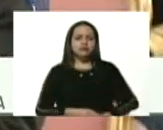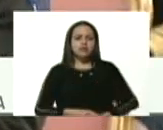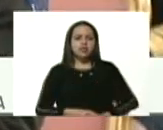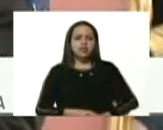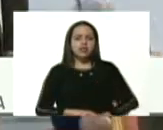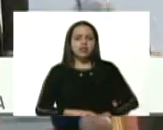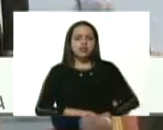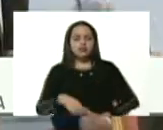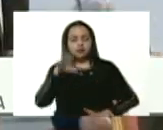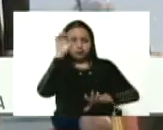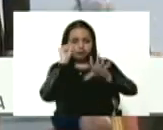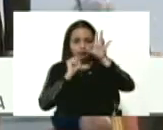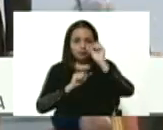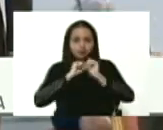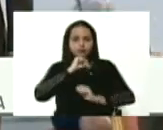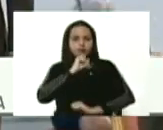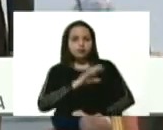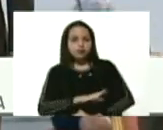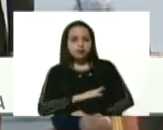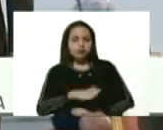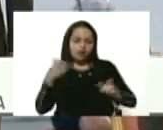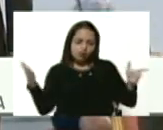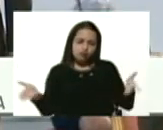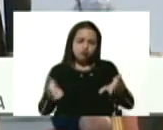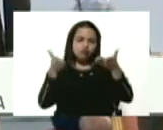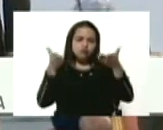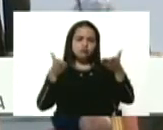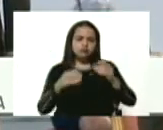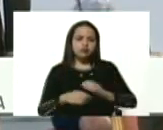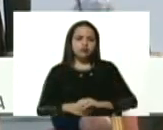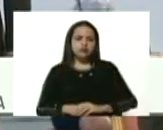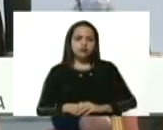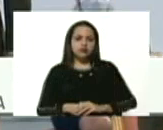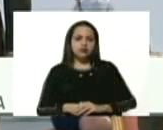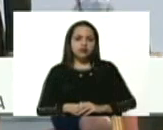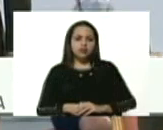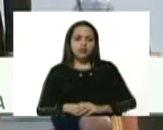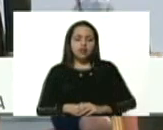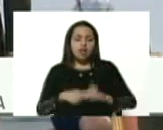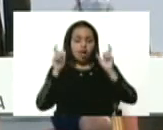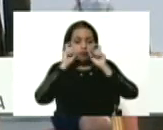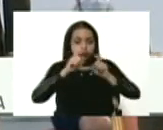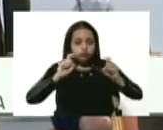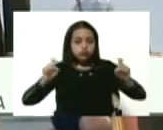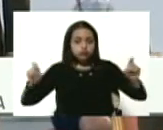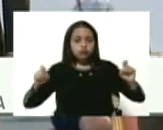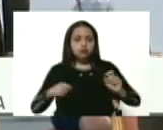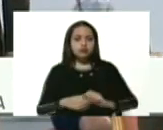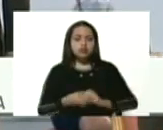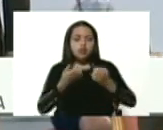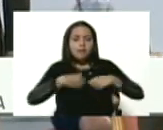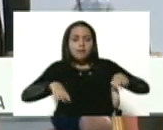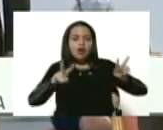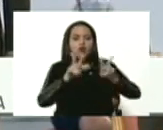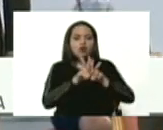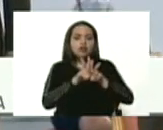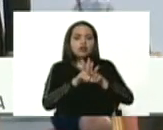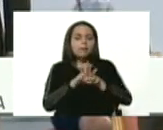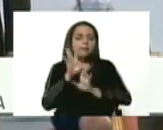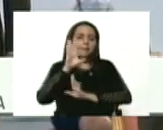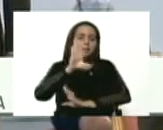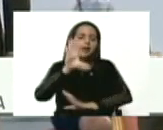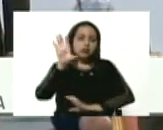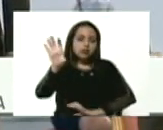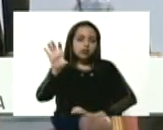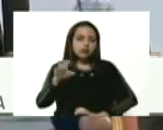historia, sean el mayor estímulo a la forja y a la formación de los valores patrióticos y